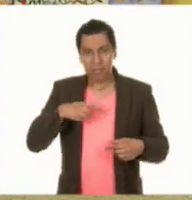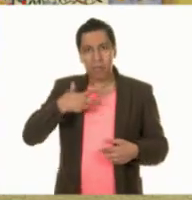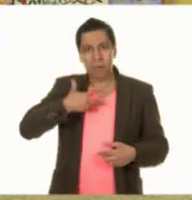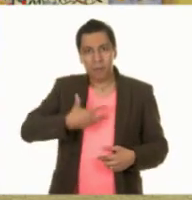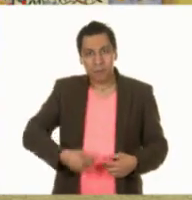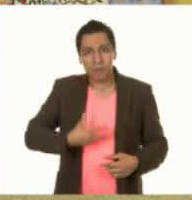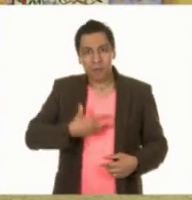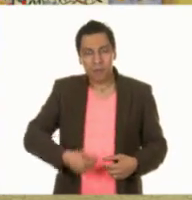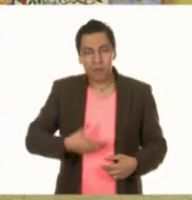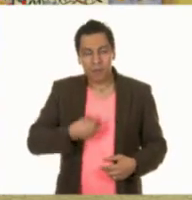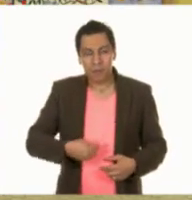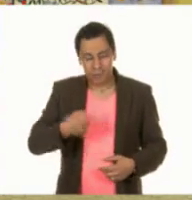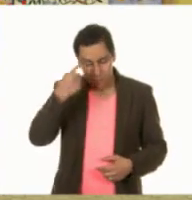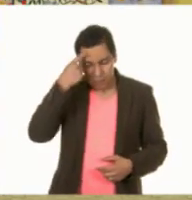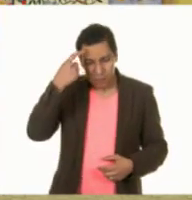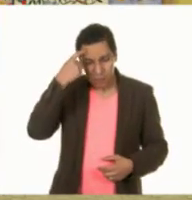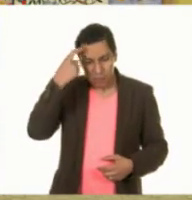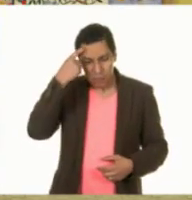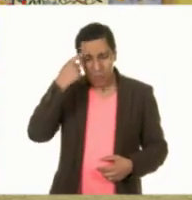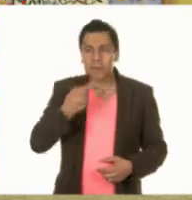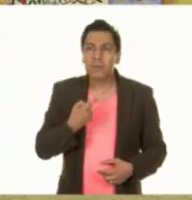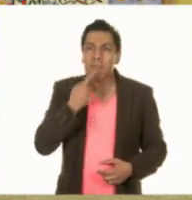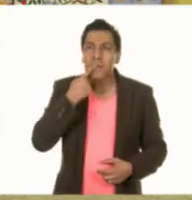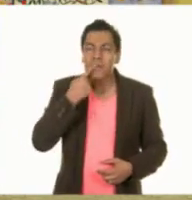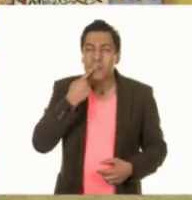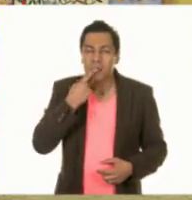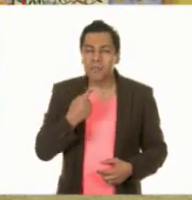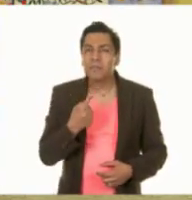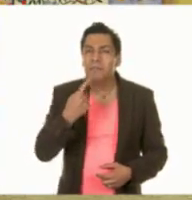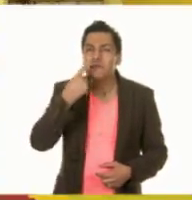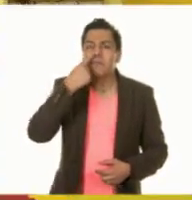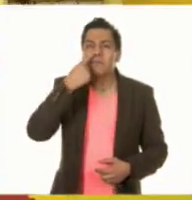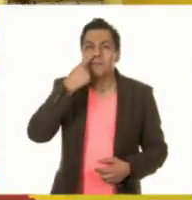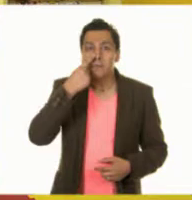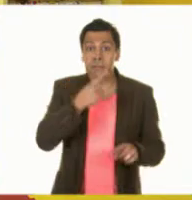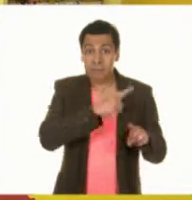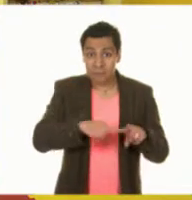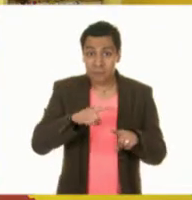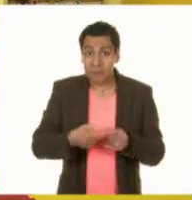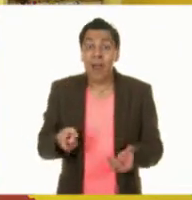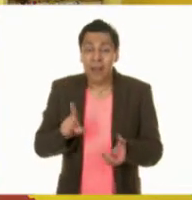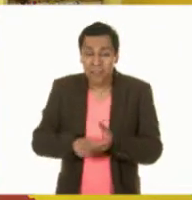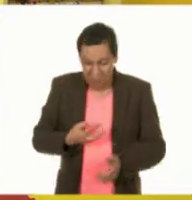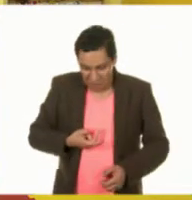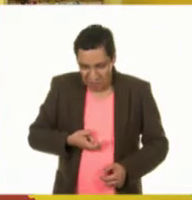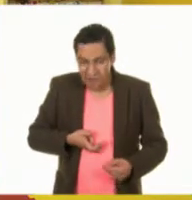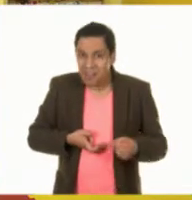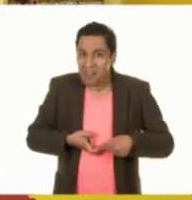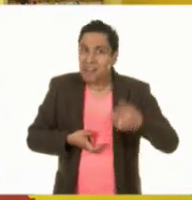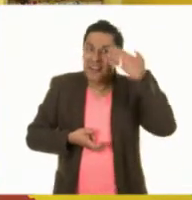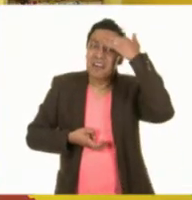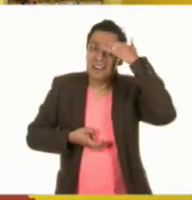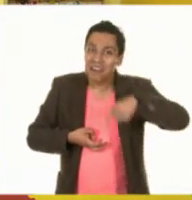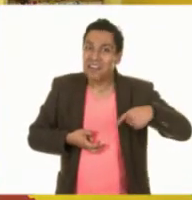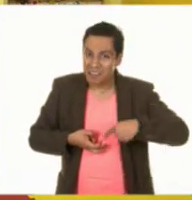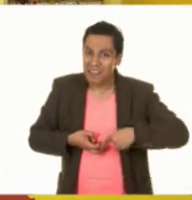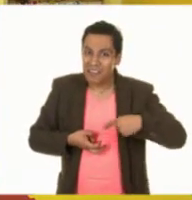nacen. Por ejemplo, de los sabores, los olores, etc. Y como familiares y